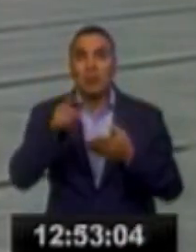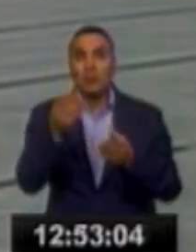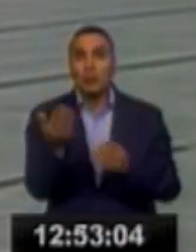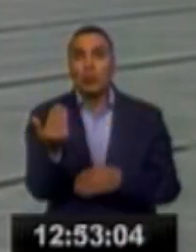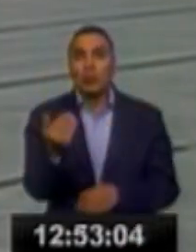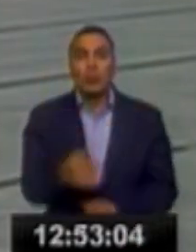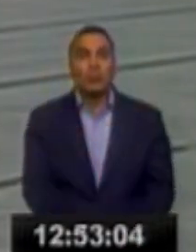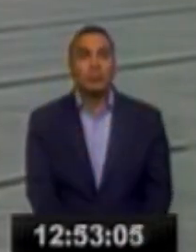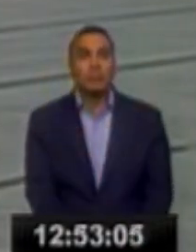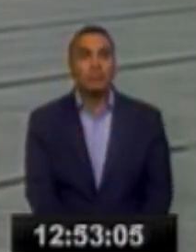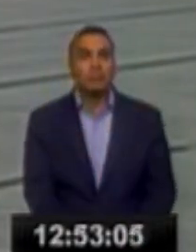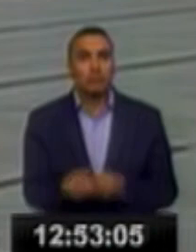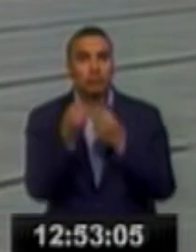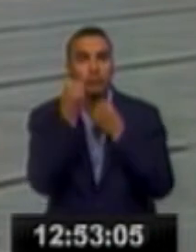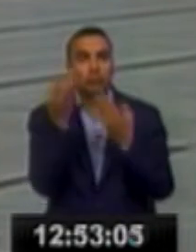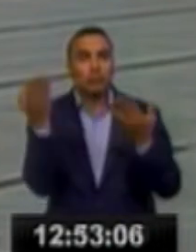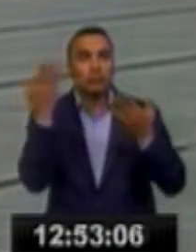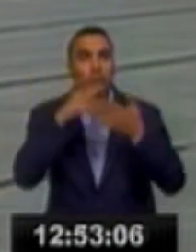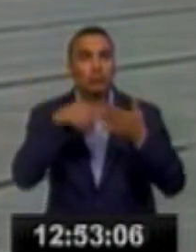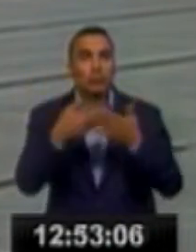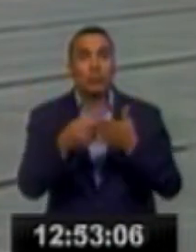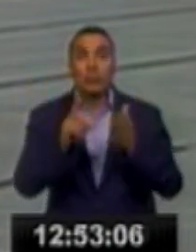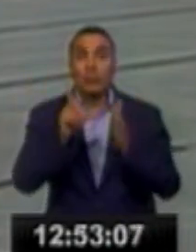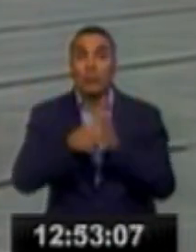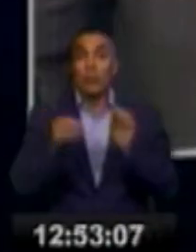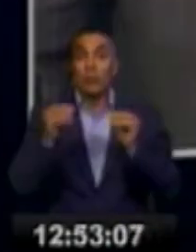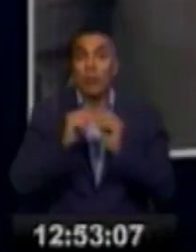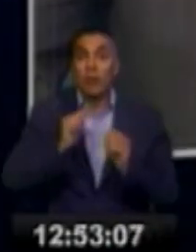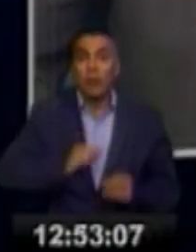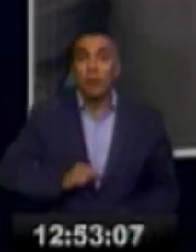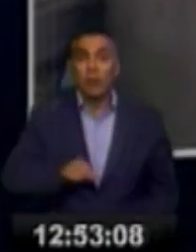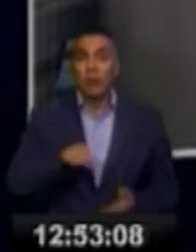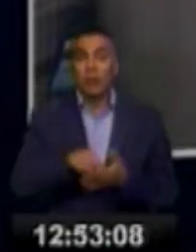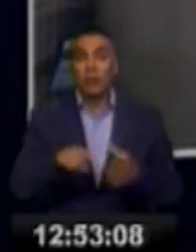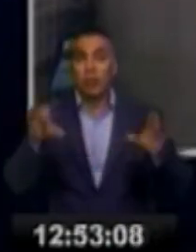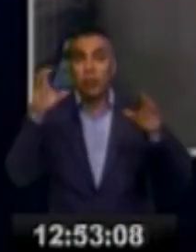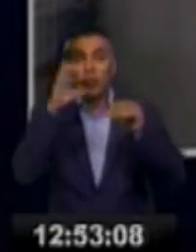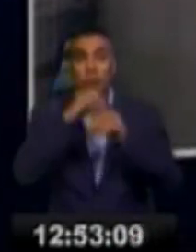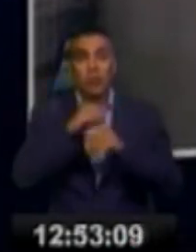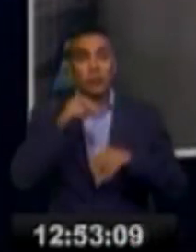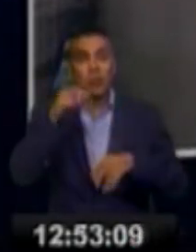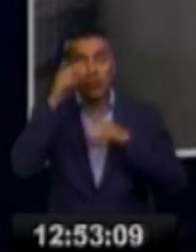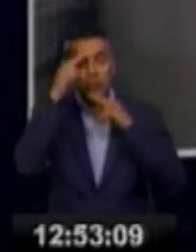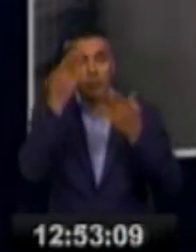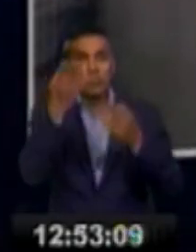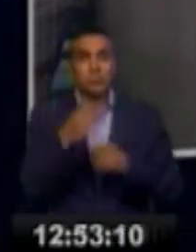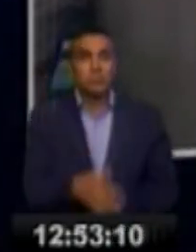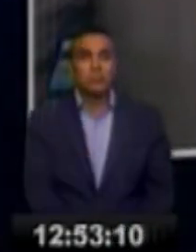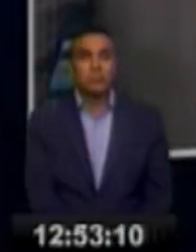jubilados. Es la información que yo les tengo hasta el momento. Más detalles obviamente en la tercera emisión. Continúan ustedes. Buenas tardes.